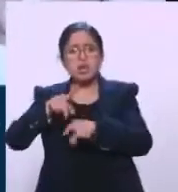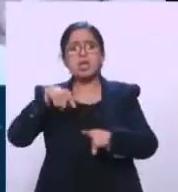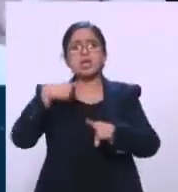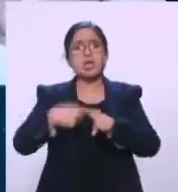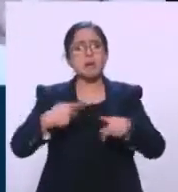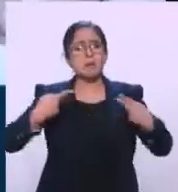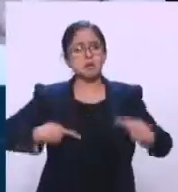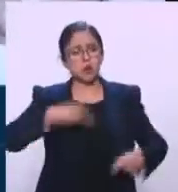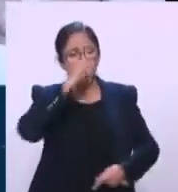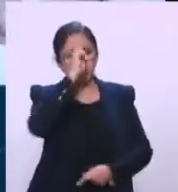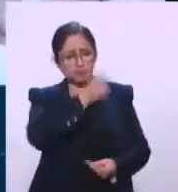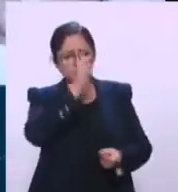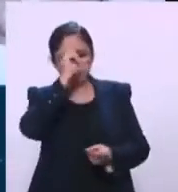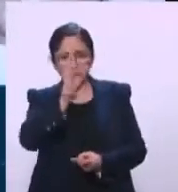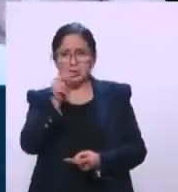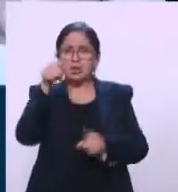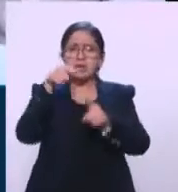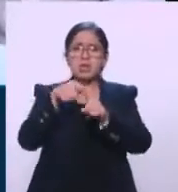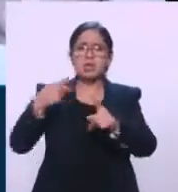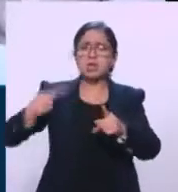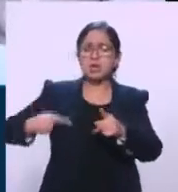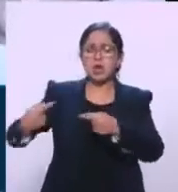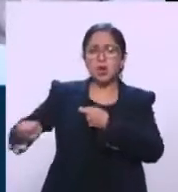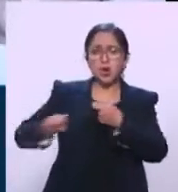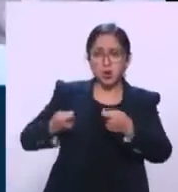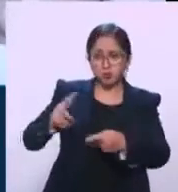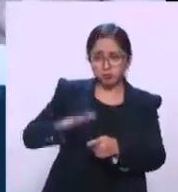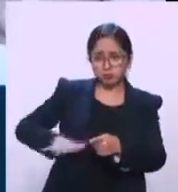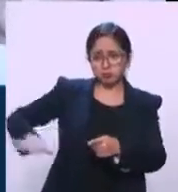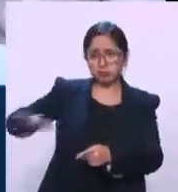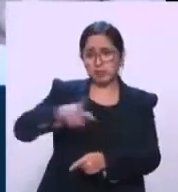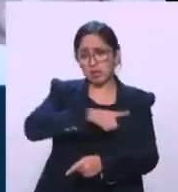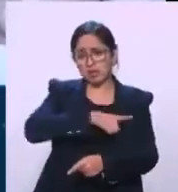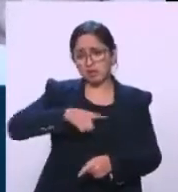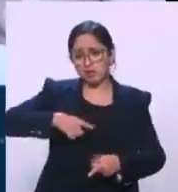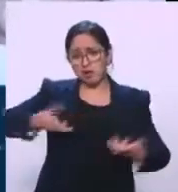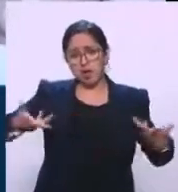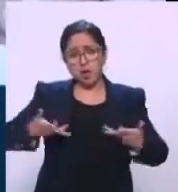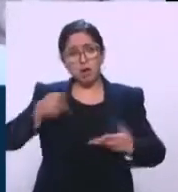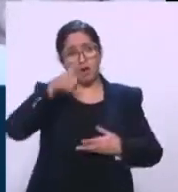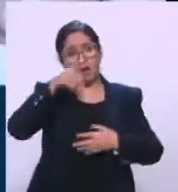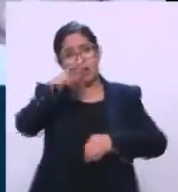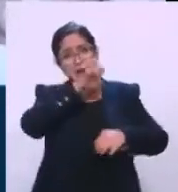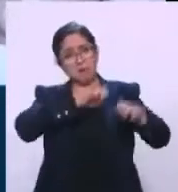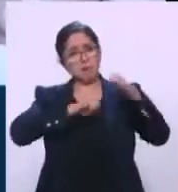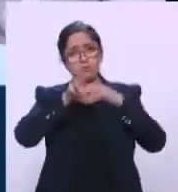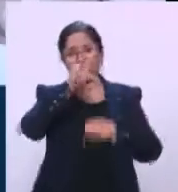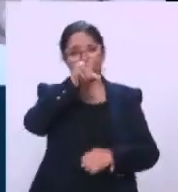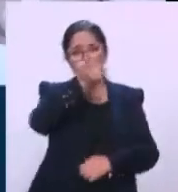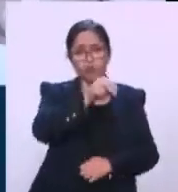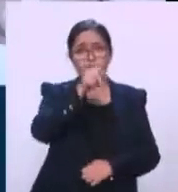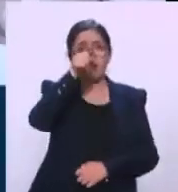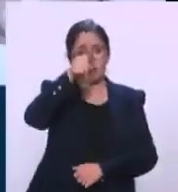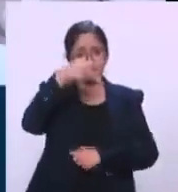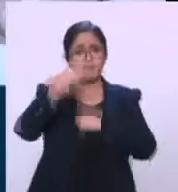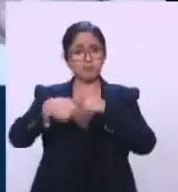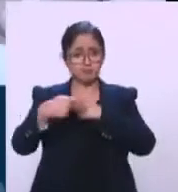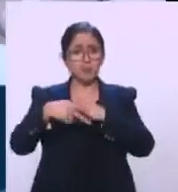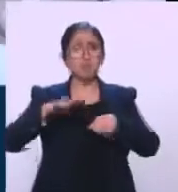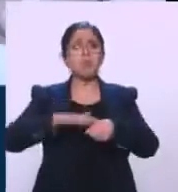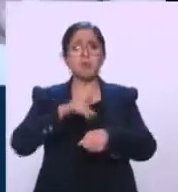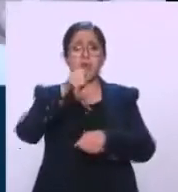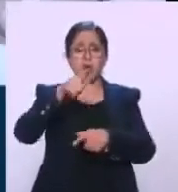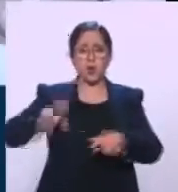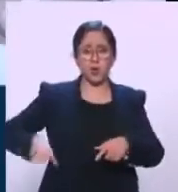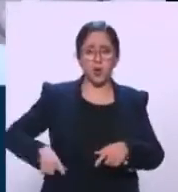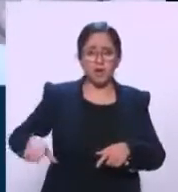censurador? Eso, como sociedad, tenemos que tener más control nosotros, no las empresas, porque ese es un peligro, porque pues, a los gobiernos corporativos y